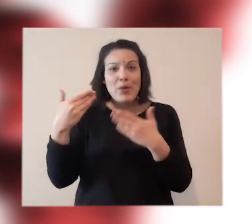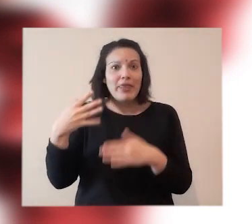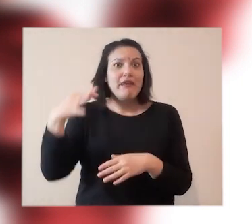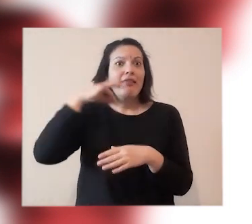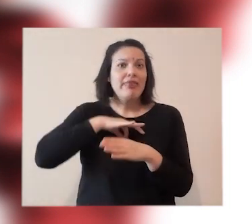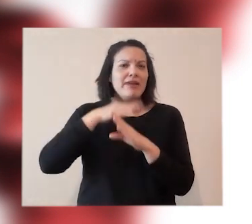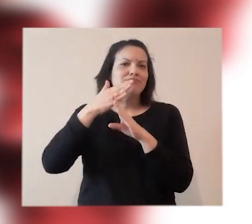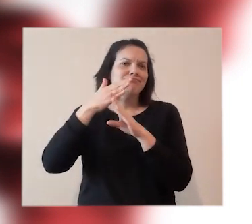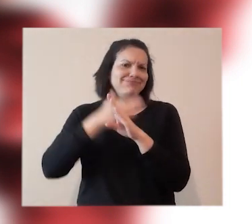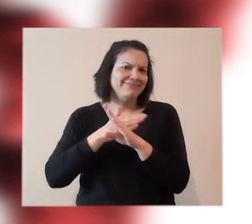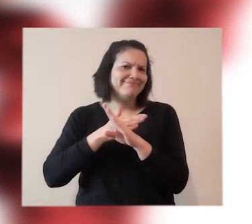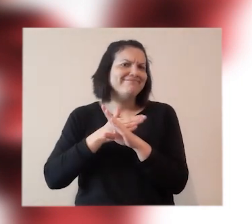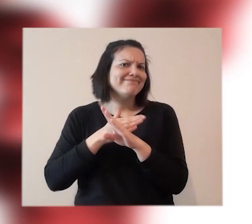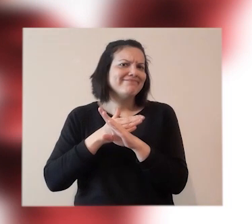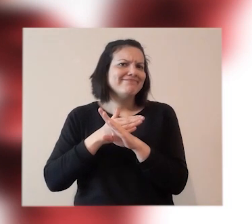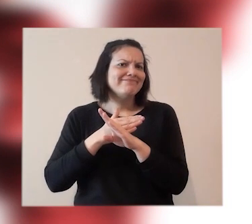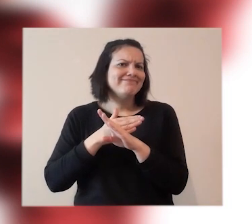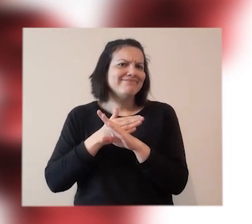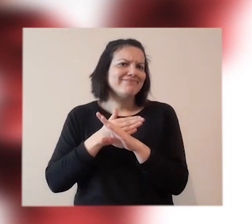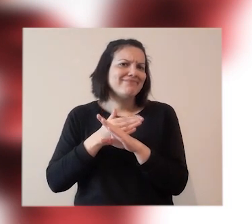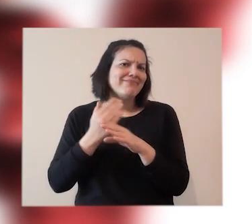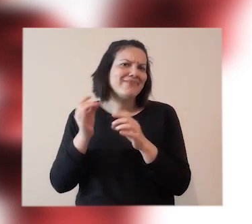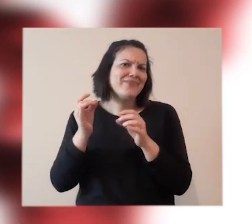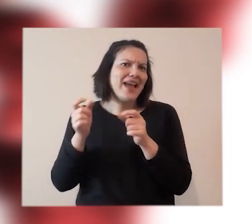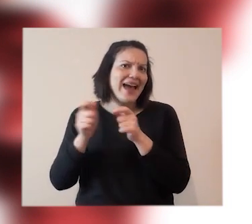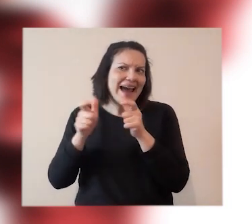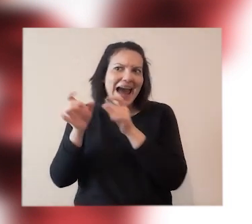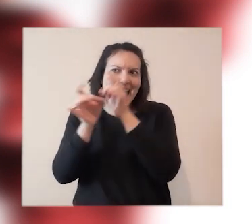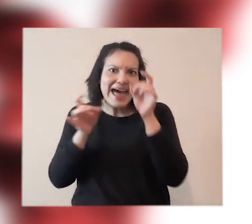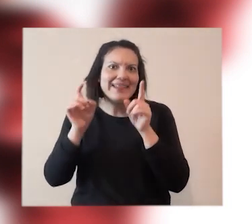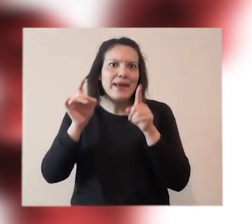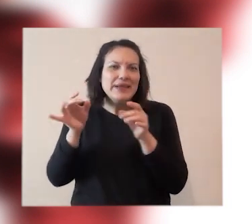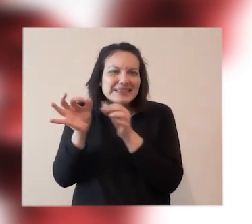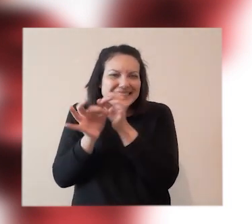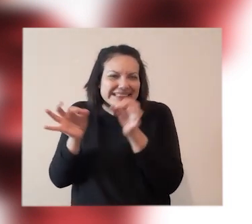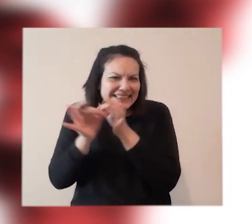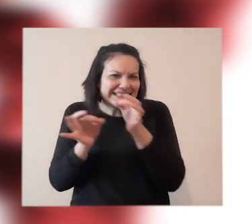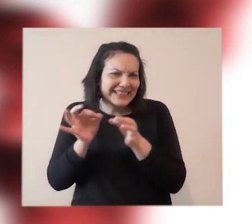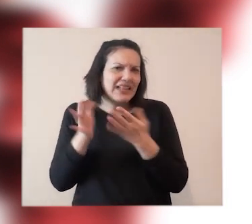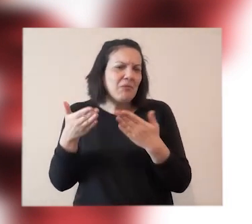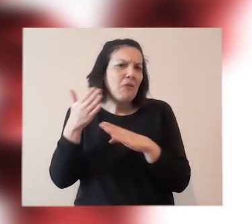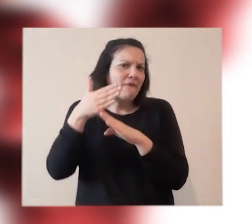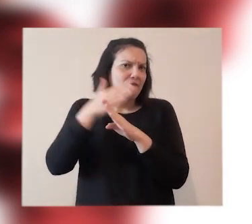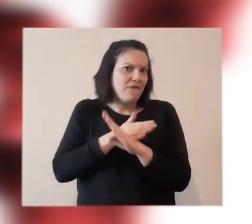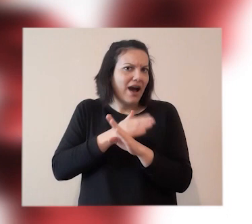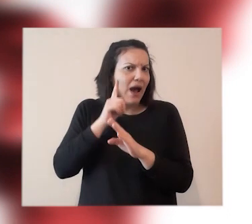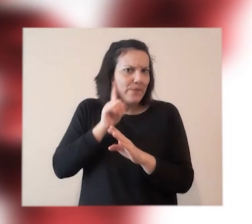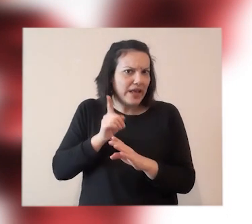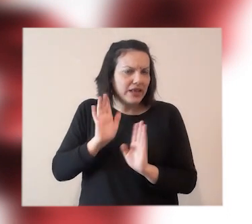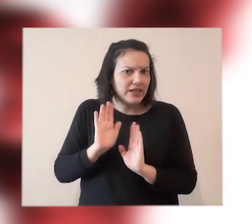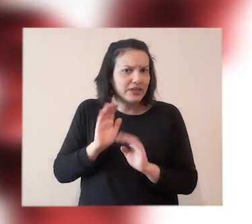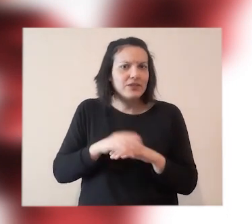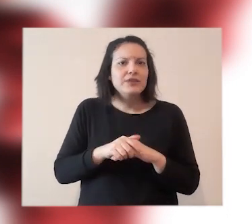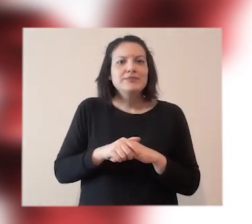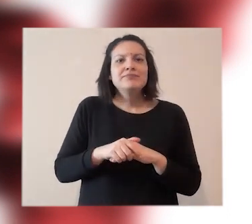estas partículas, inclusive las más livianas, digamos, los aerosoles. Pero bueno, entre este extremo